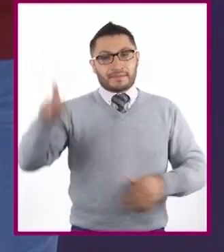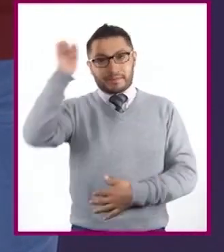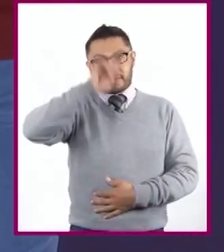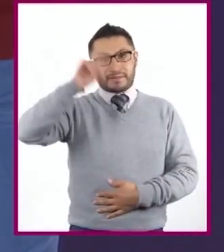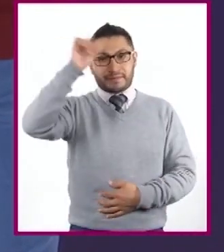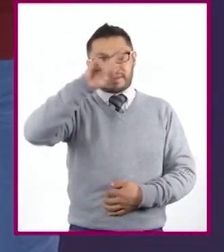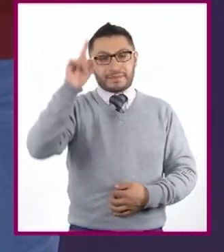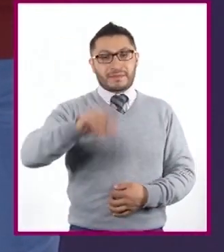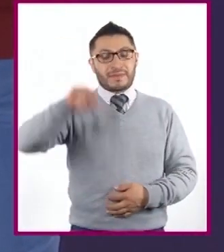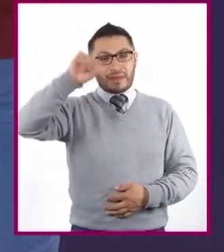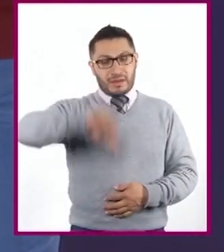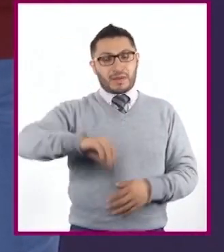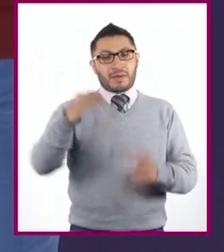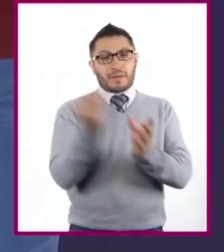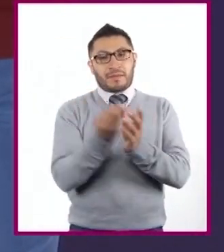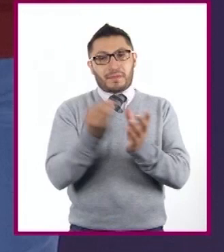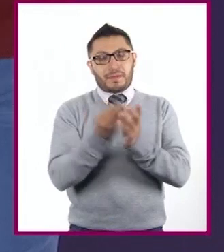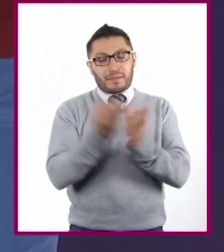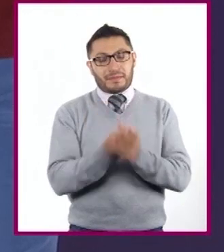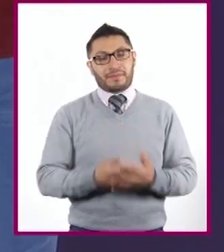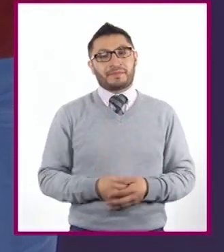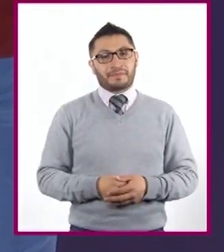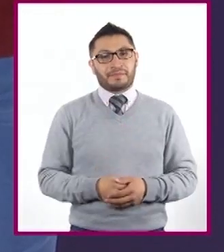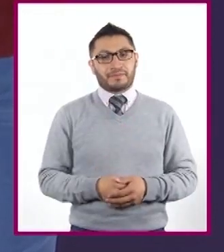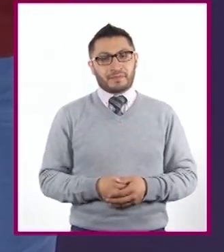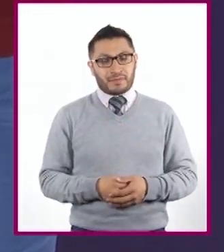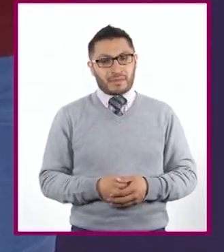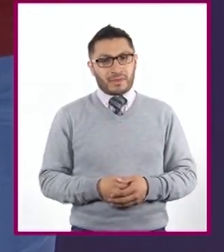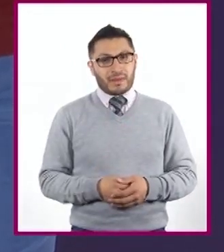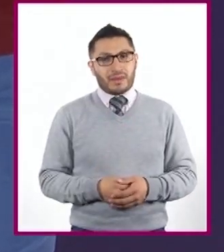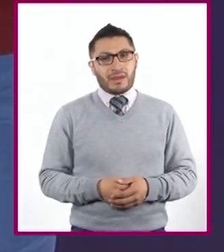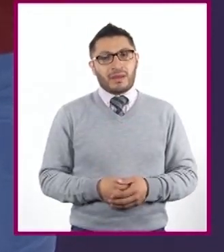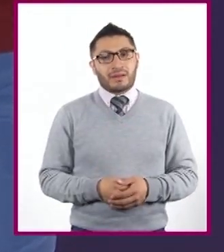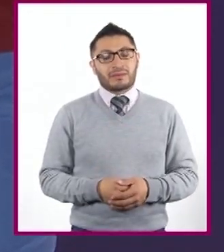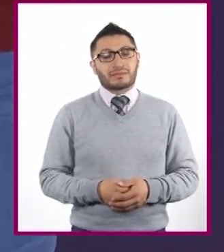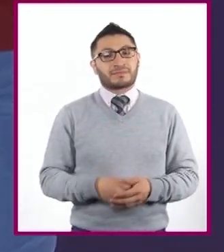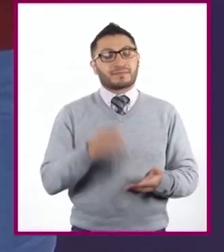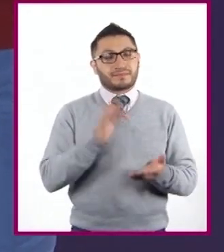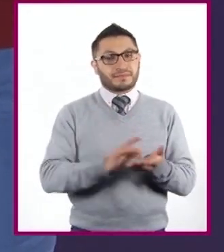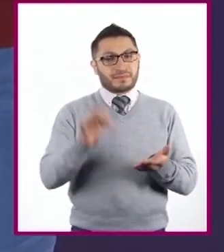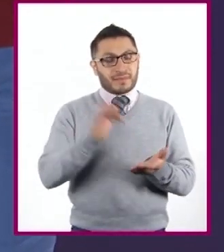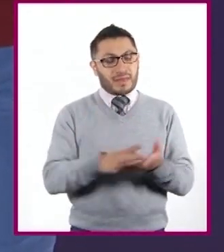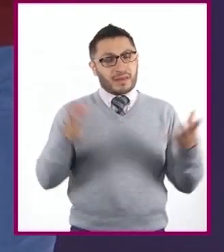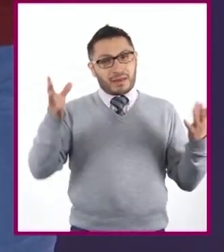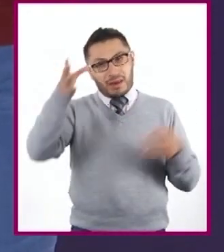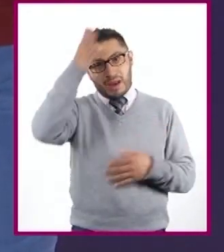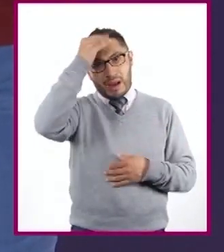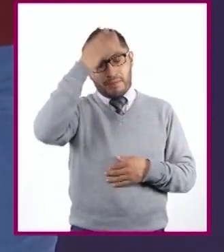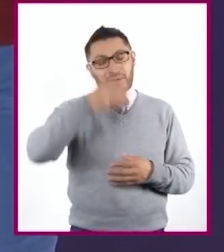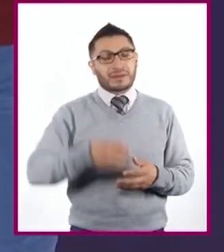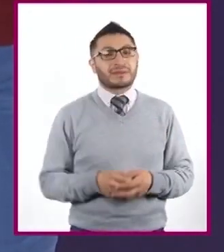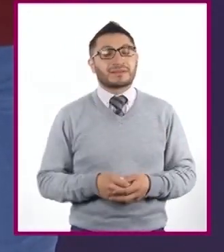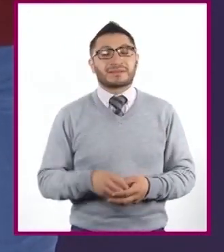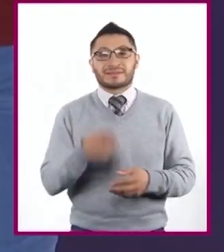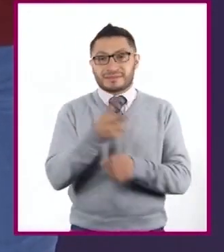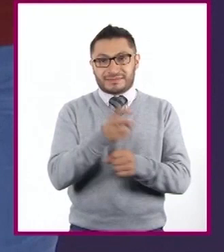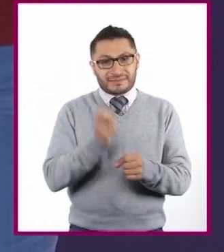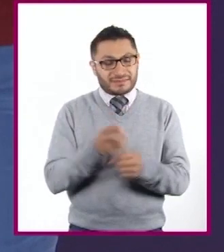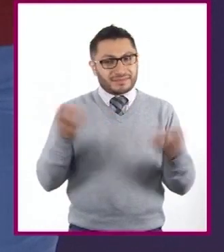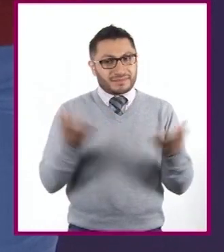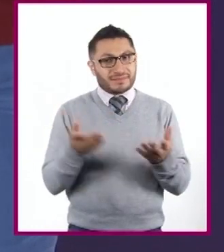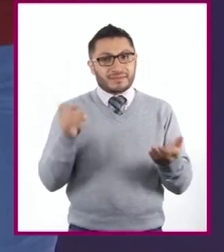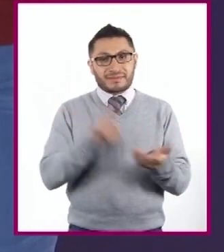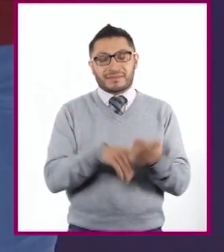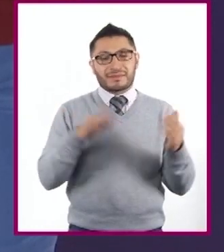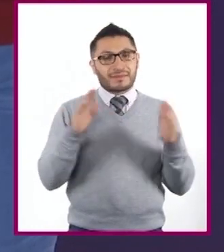sugerimos a lo largo de los próximos minutos, ya que son un apoyo para su aprendizaje. Los invito a que las realicen en